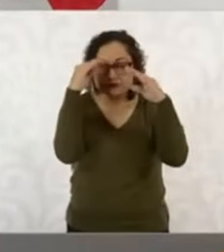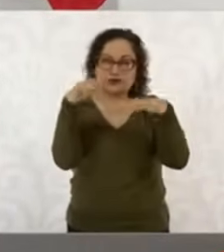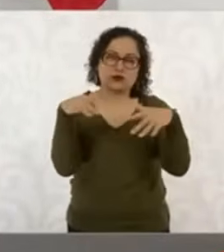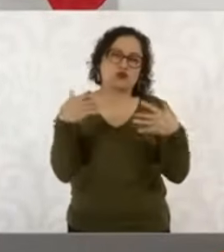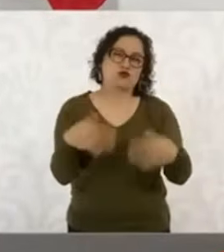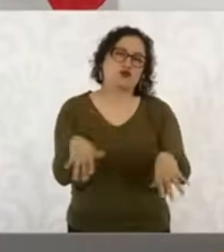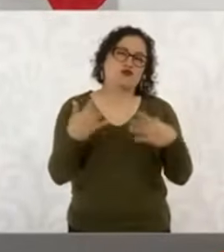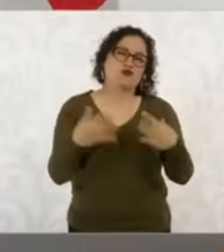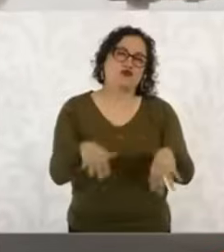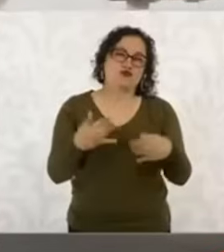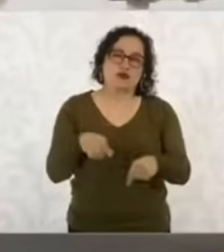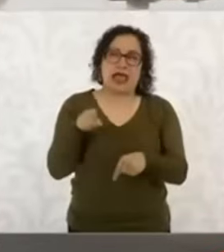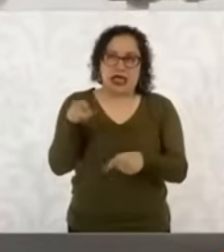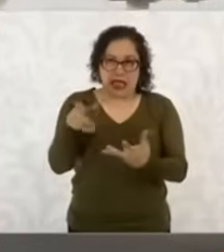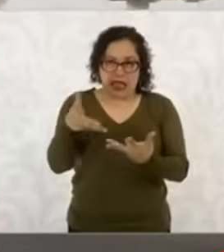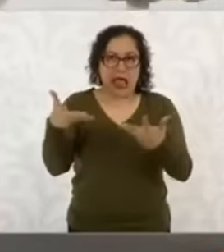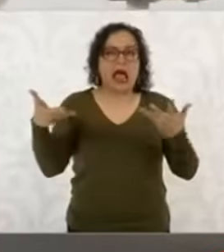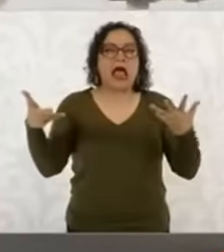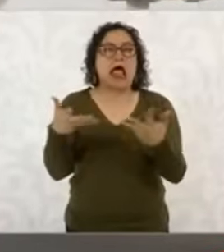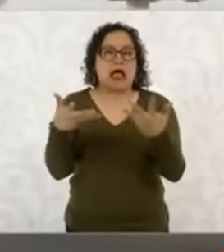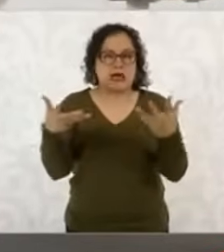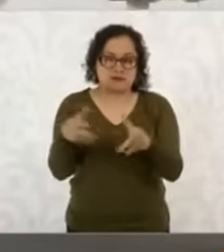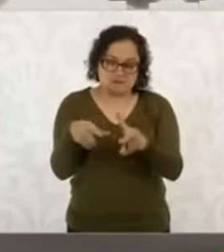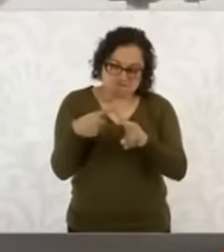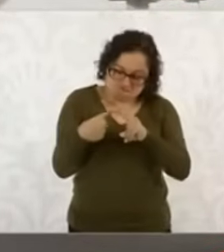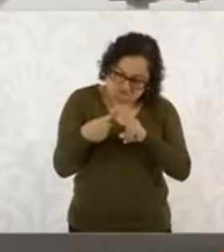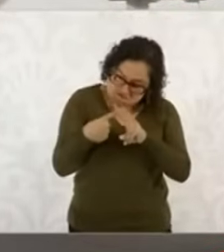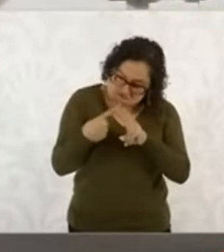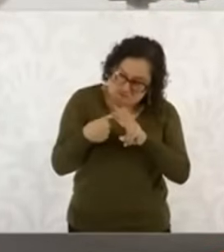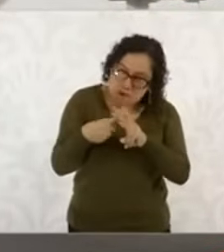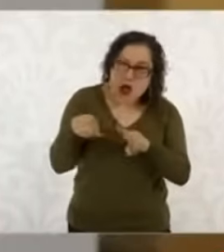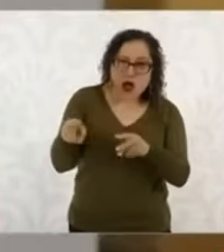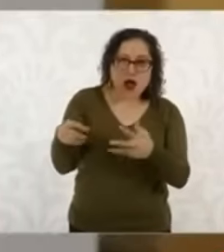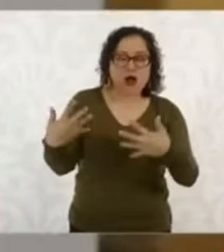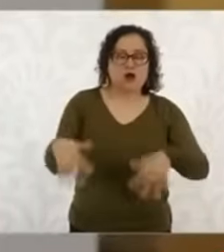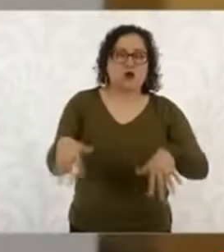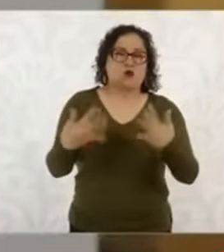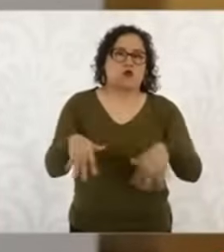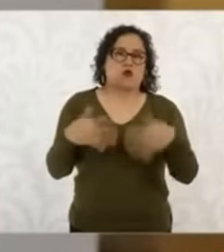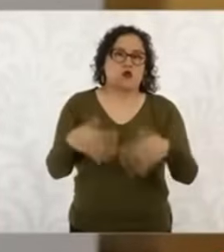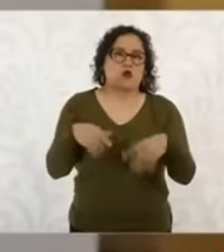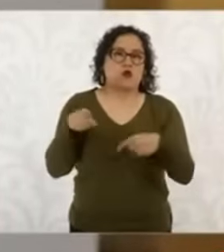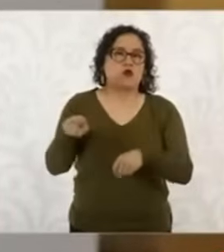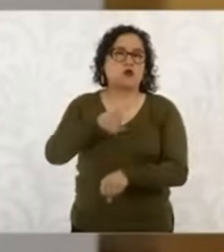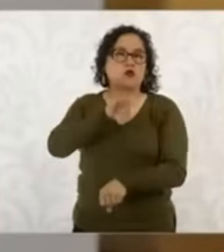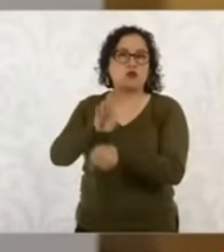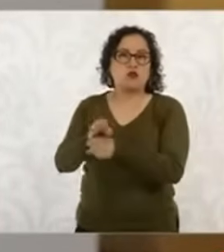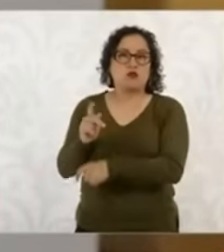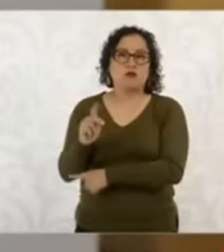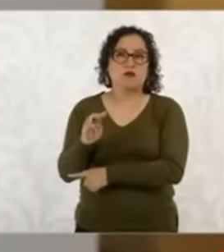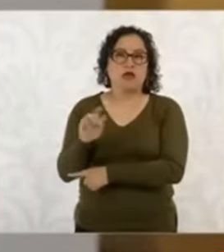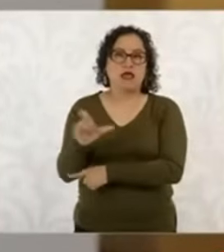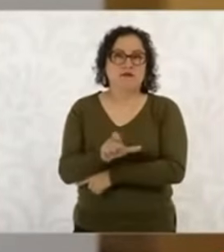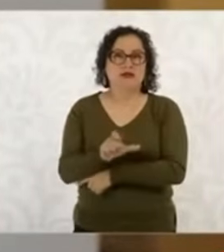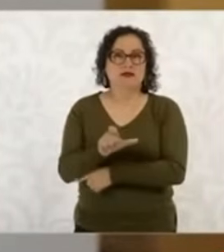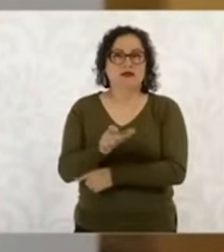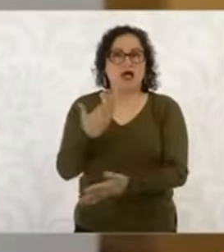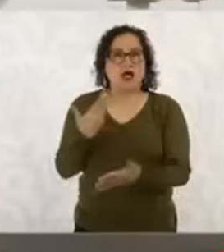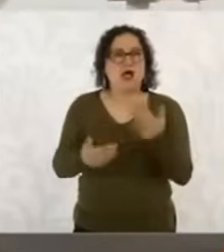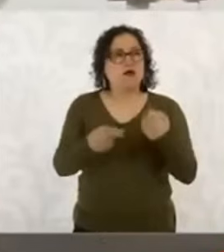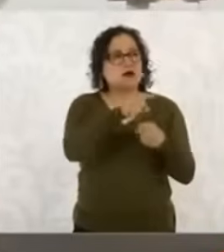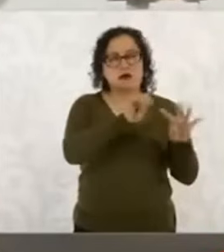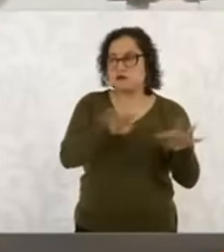movimiento financiero tan importante que Pemex subió su calificación después de años que no subía su